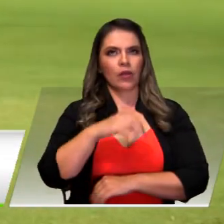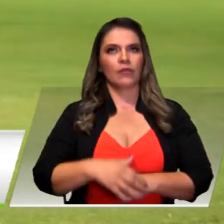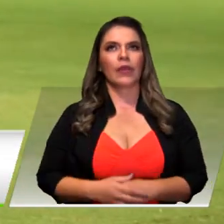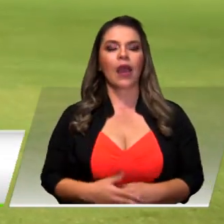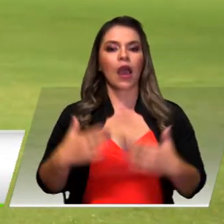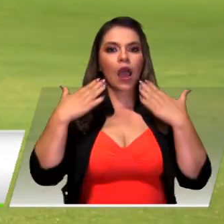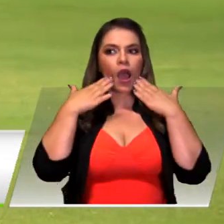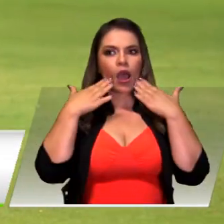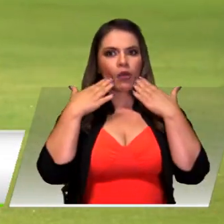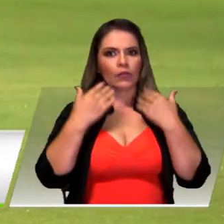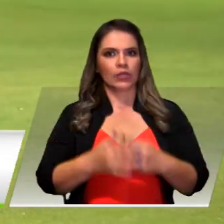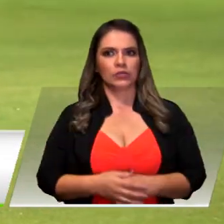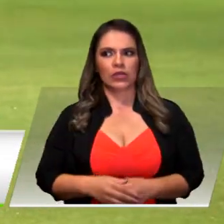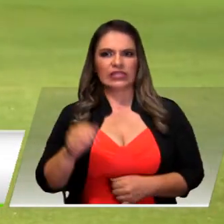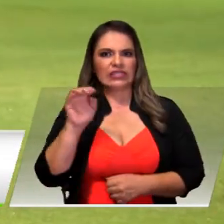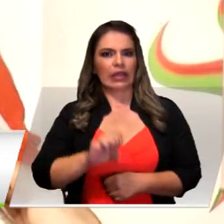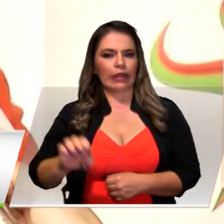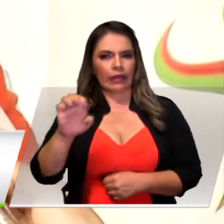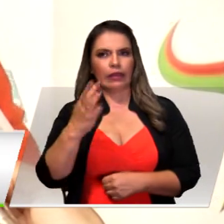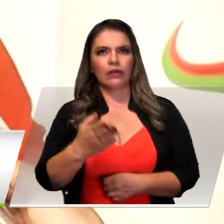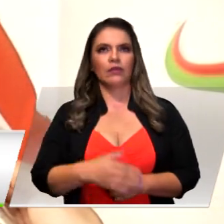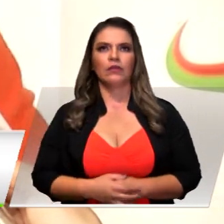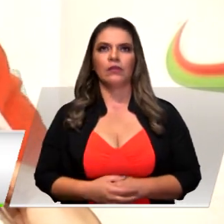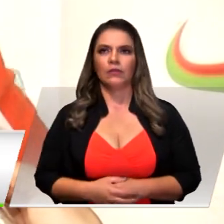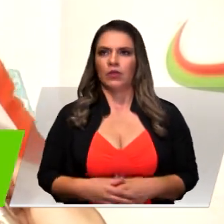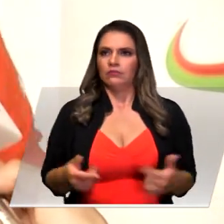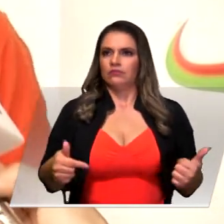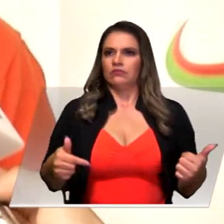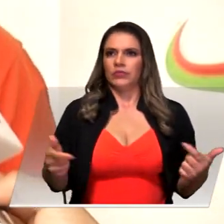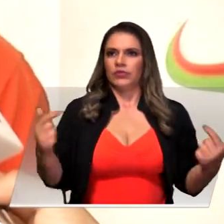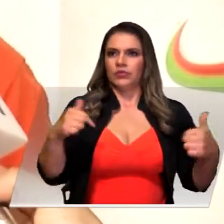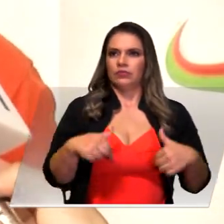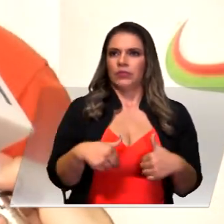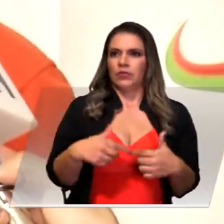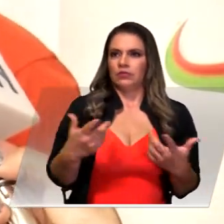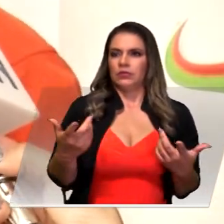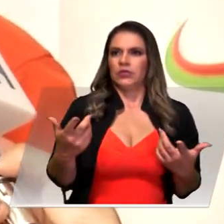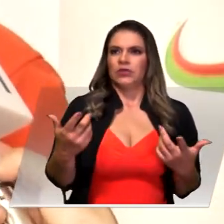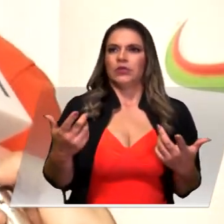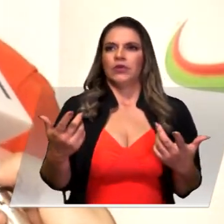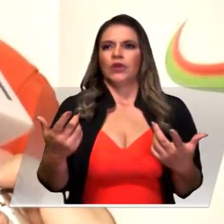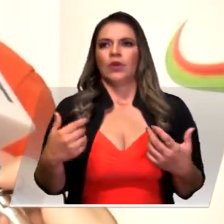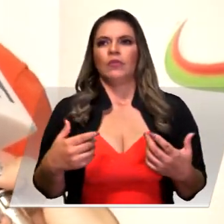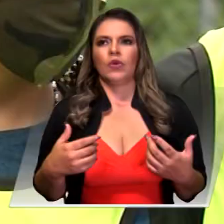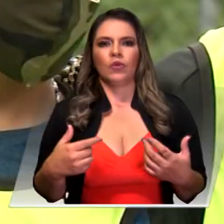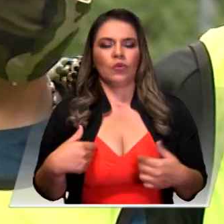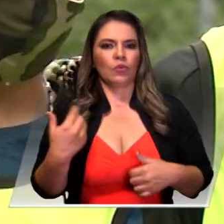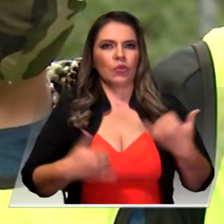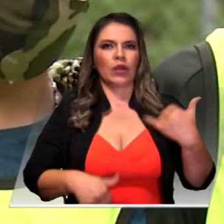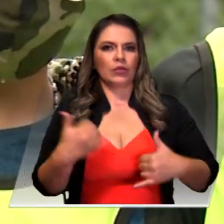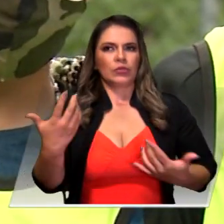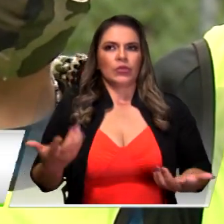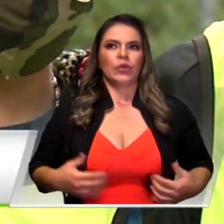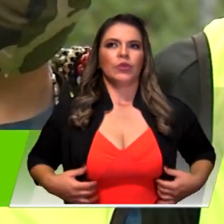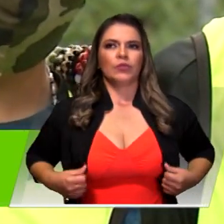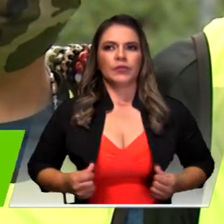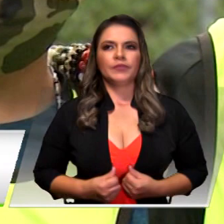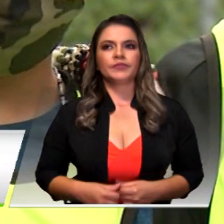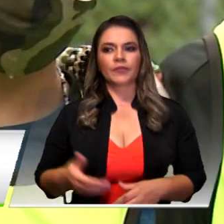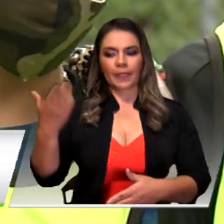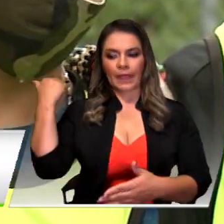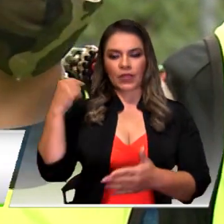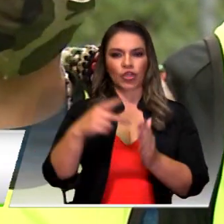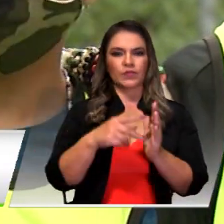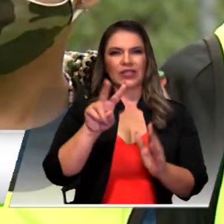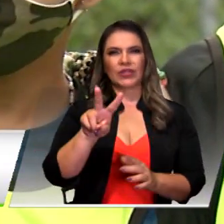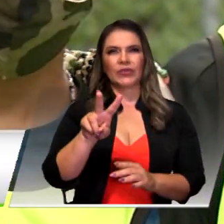10 de nosotros, por eso está en Europa. Pero está jugando en la Selección Colombia de puntero derecho, allá. Aunque en el 2002 colgó